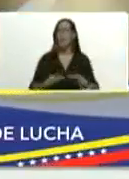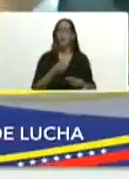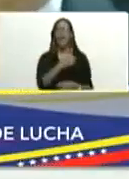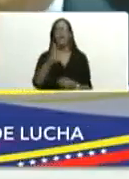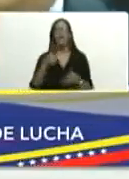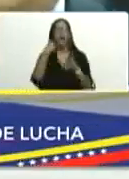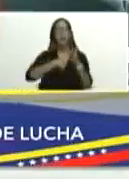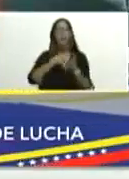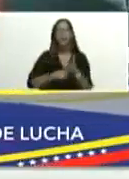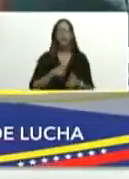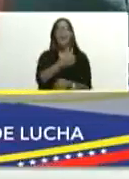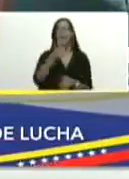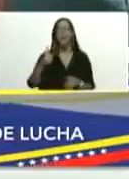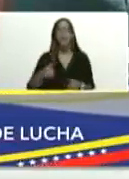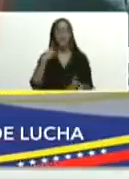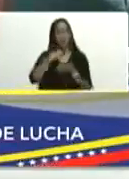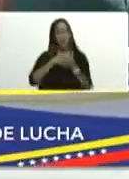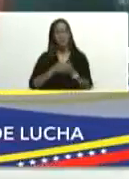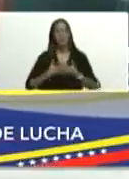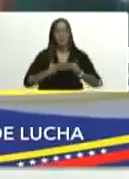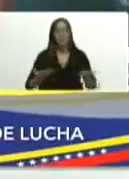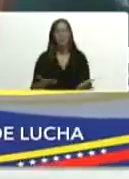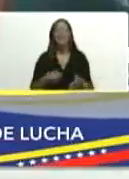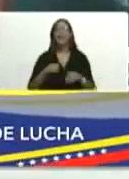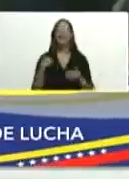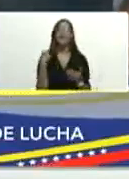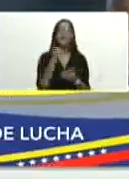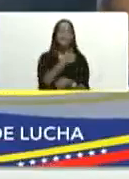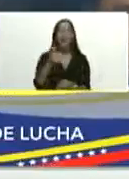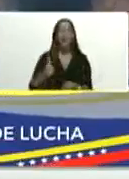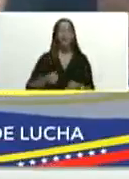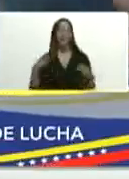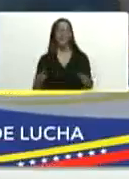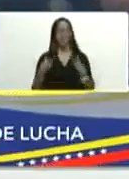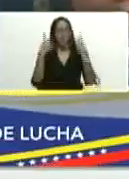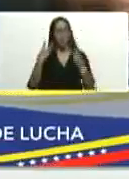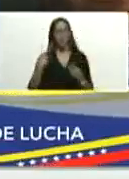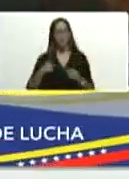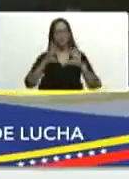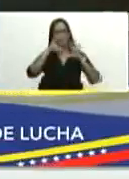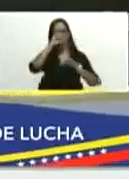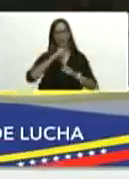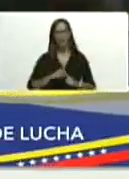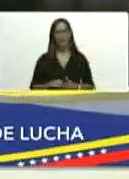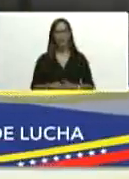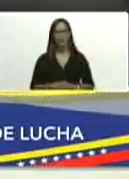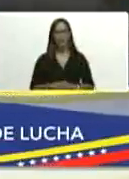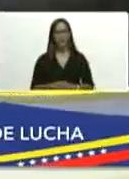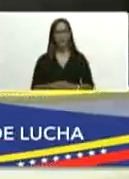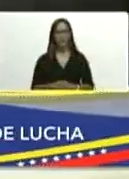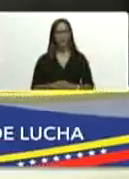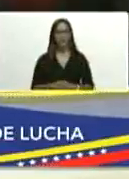batalla en cada lucha que hemos dado en cada Victoria obtenida a lo largo de diez años